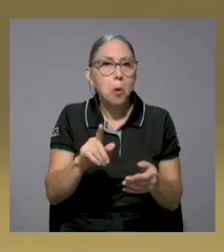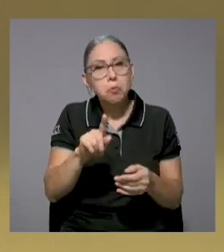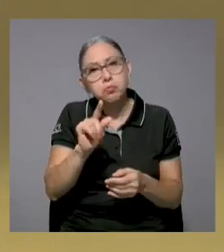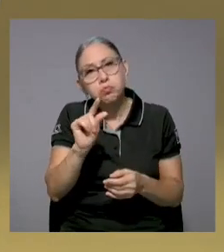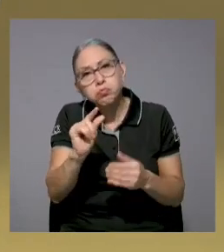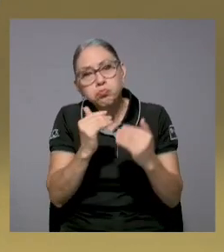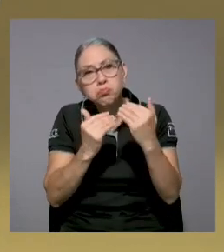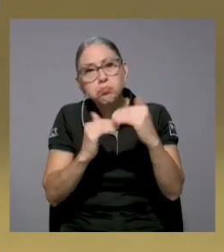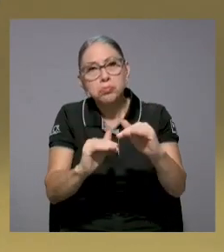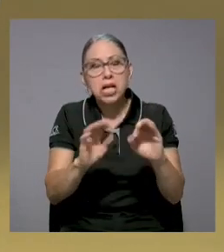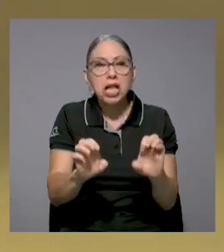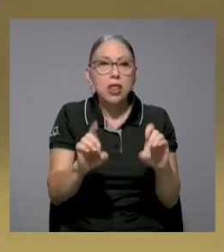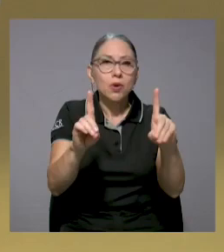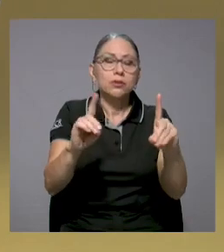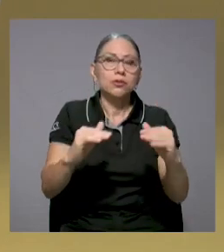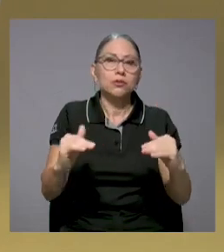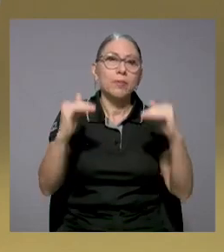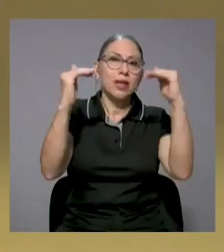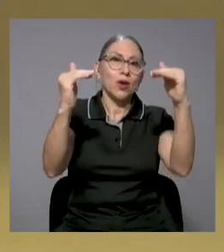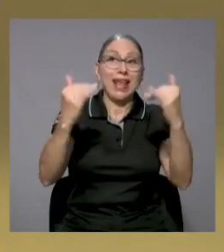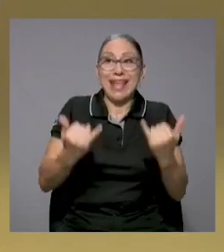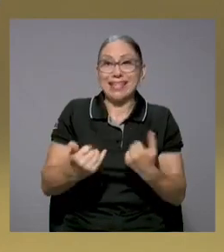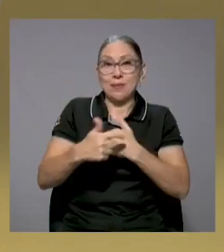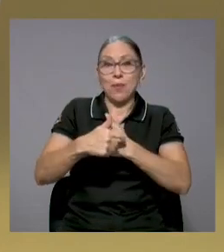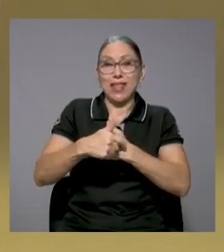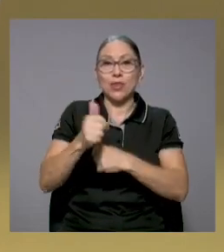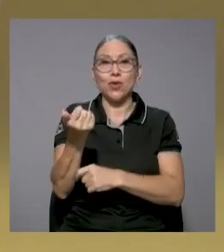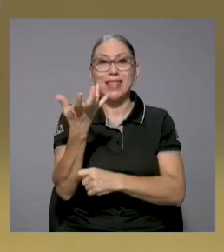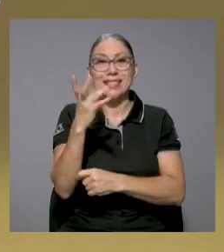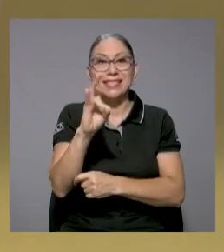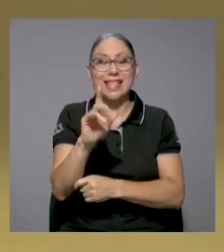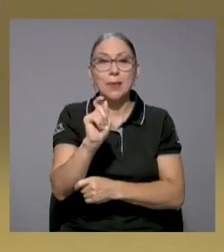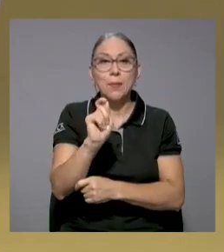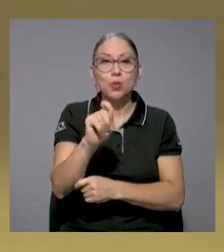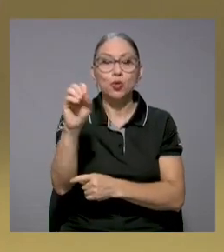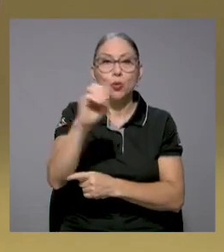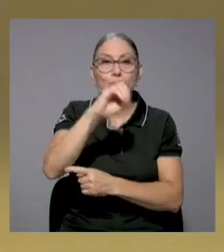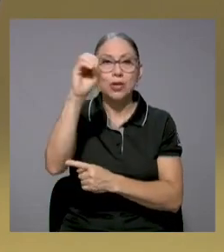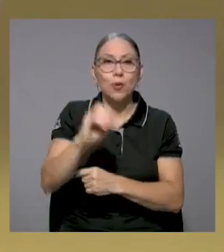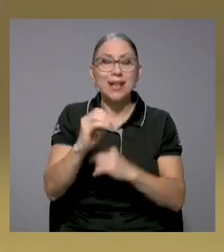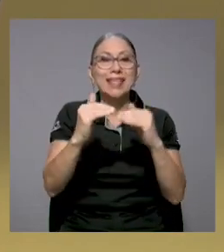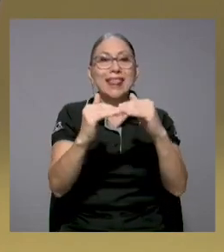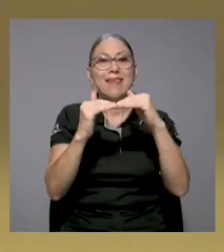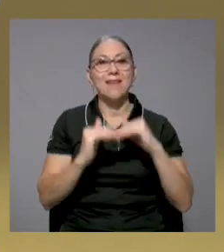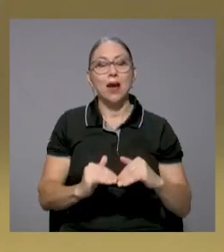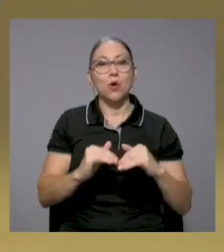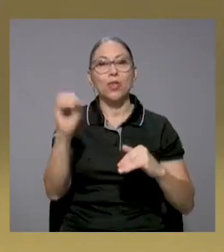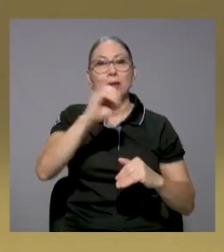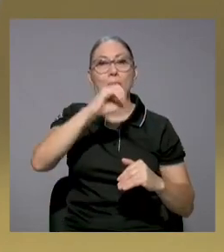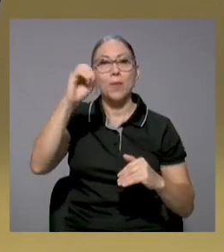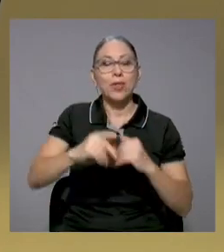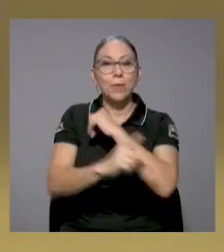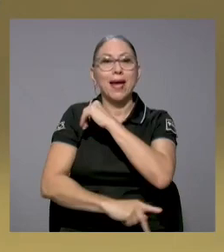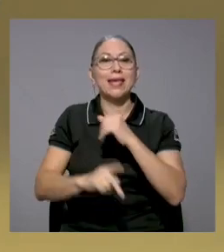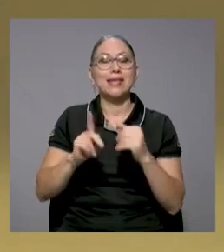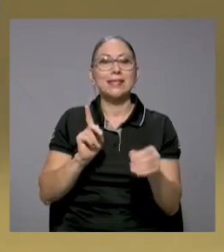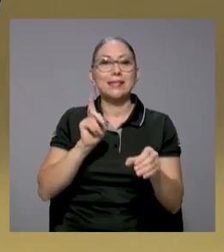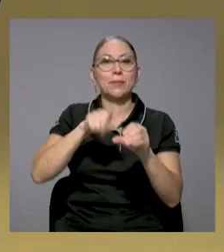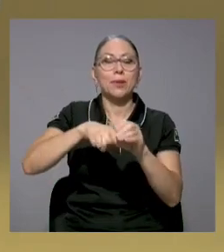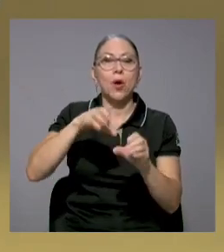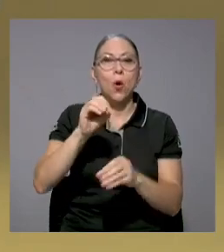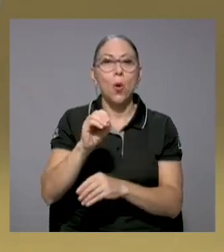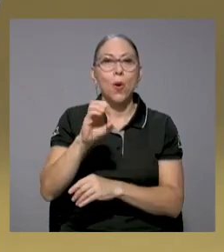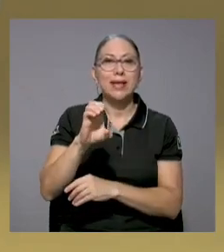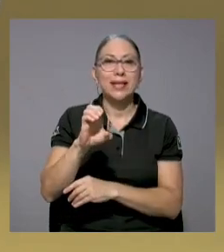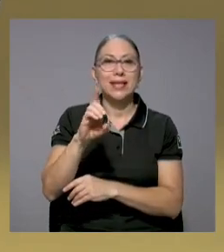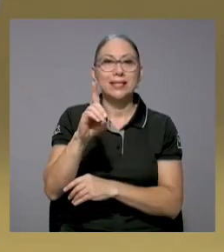nos deja en este momento 17 puntos porcentuales por debajo del promedio de los países de la OECD, club donde Costa Rica